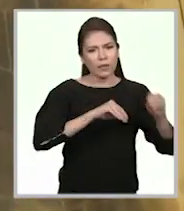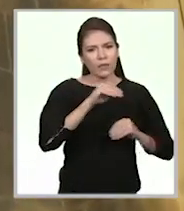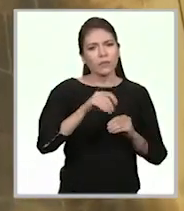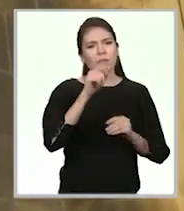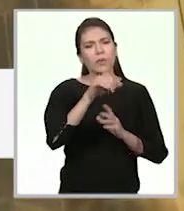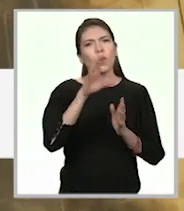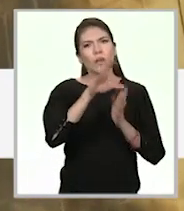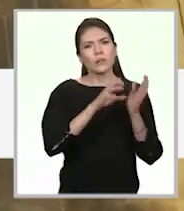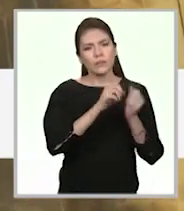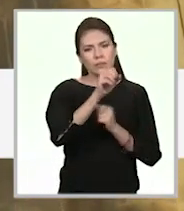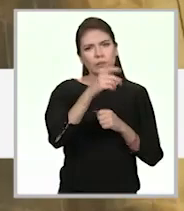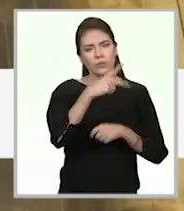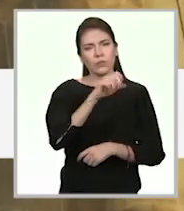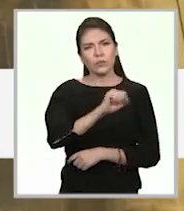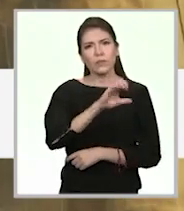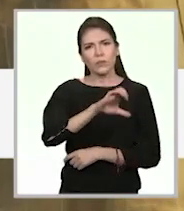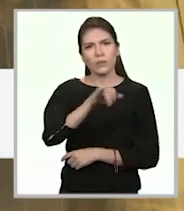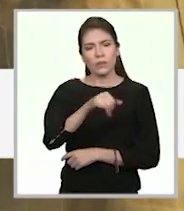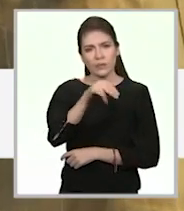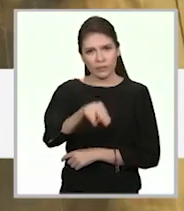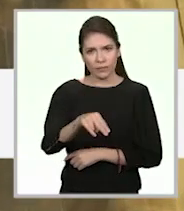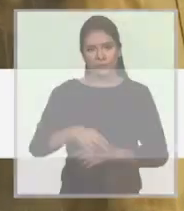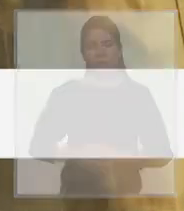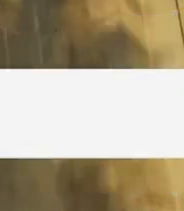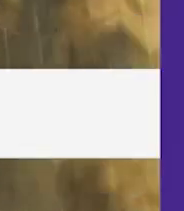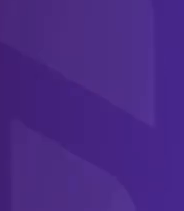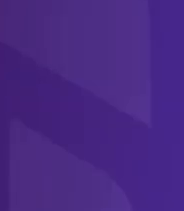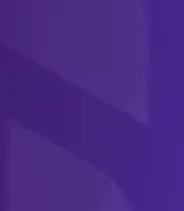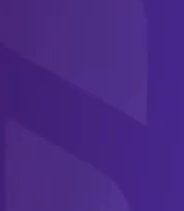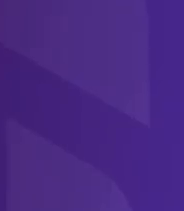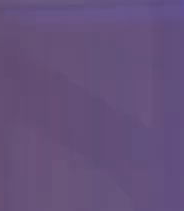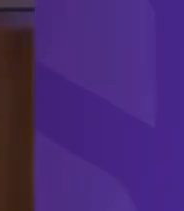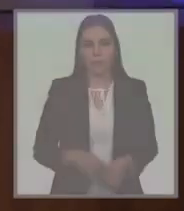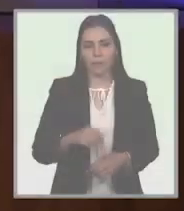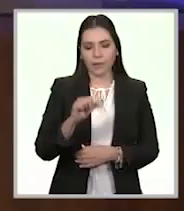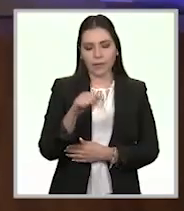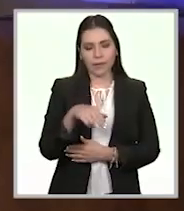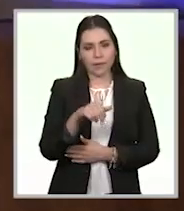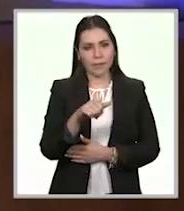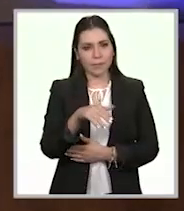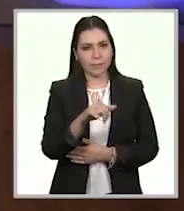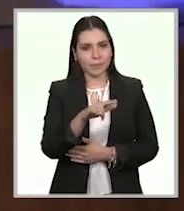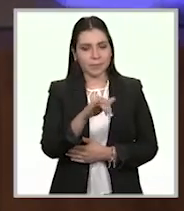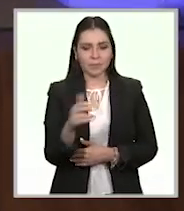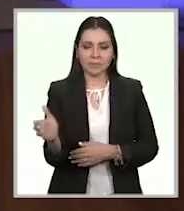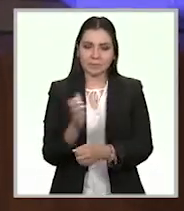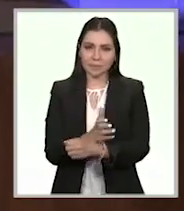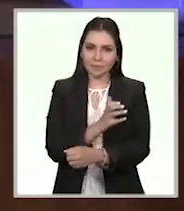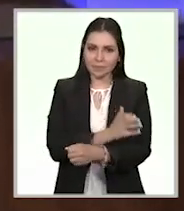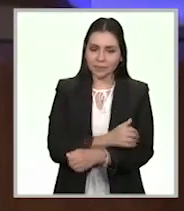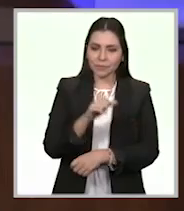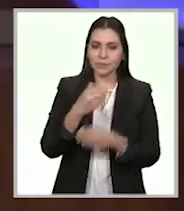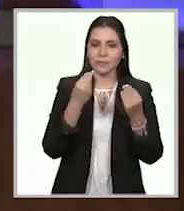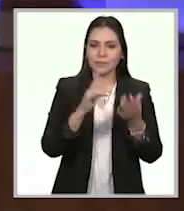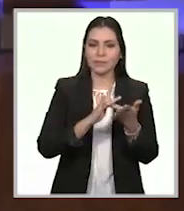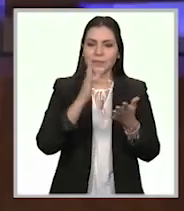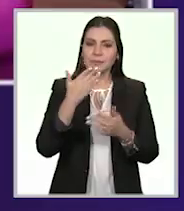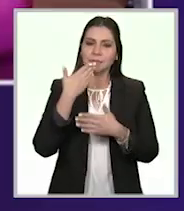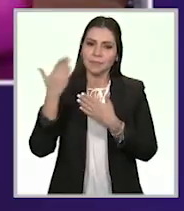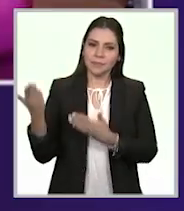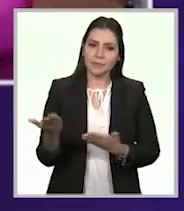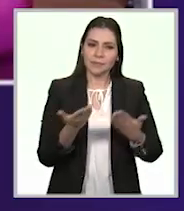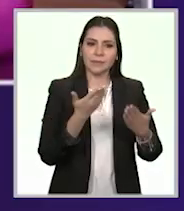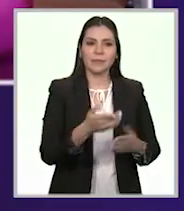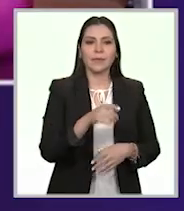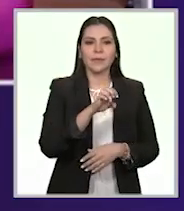Constitucionales de la Suprema Corte de Justicia de la Nación. Ana María, muchísimas gracias por acompañarnos y bienvenida a tu programa